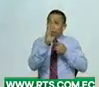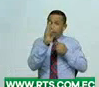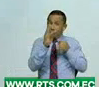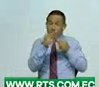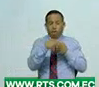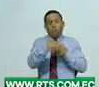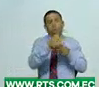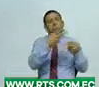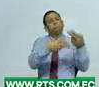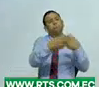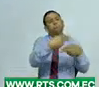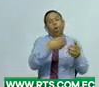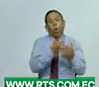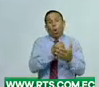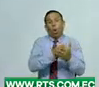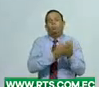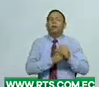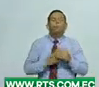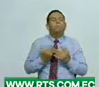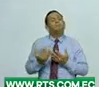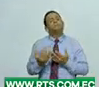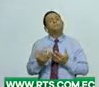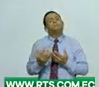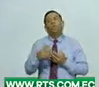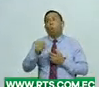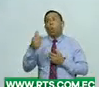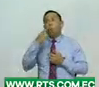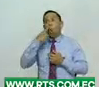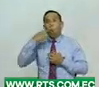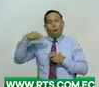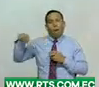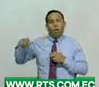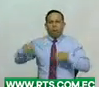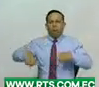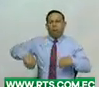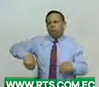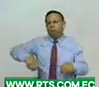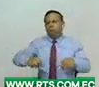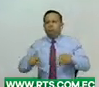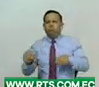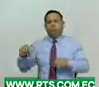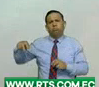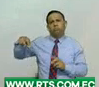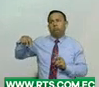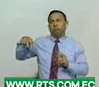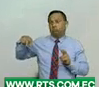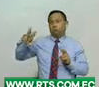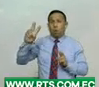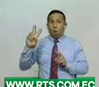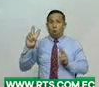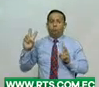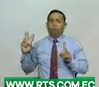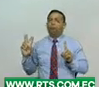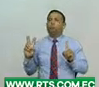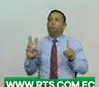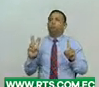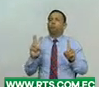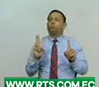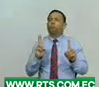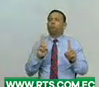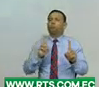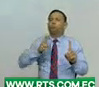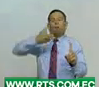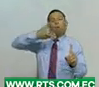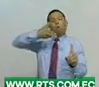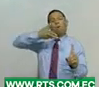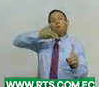aparecen sujetos en una triste moto luego se bajan todos se van directo al joven y uno de